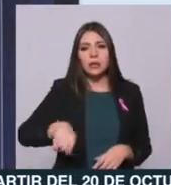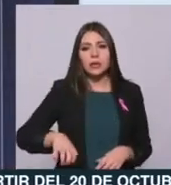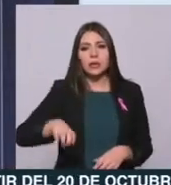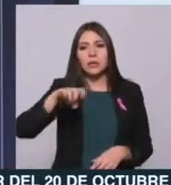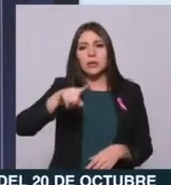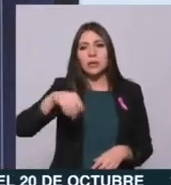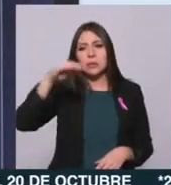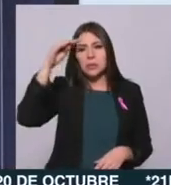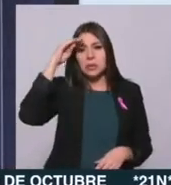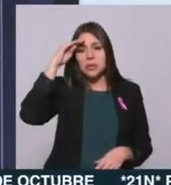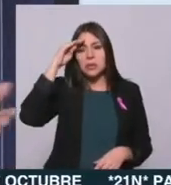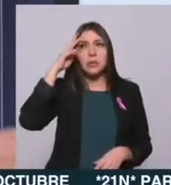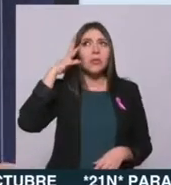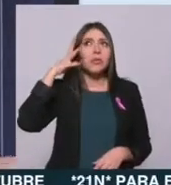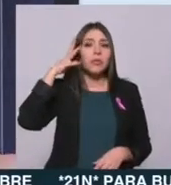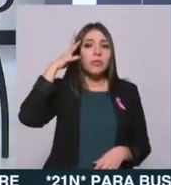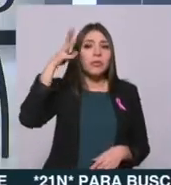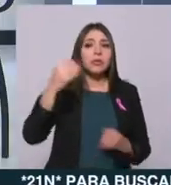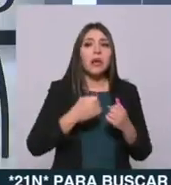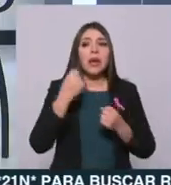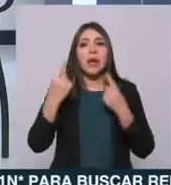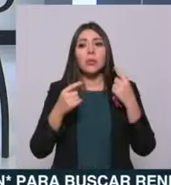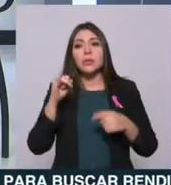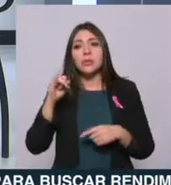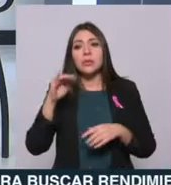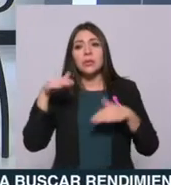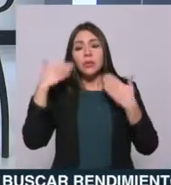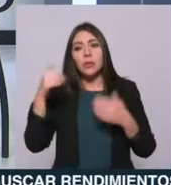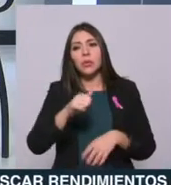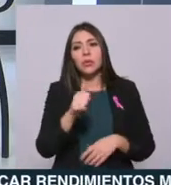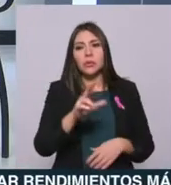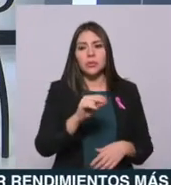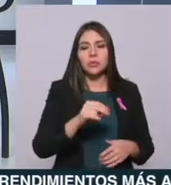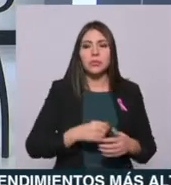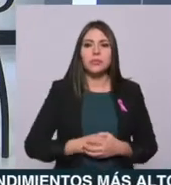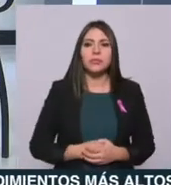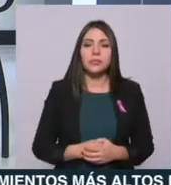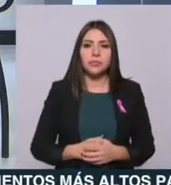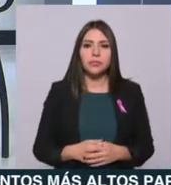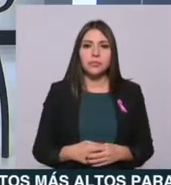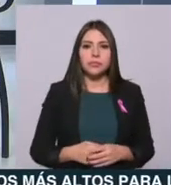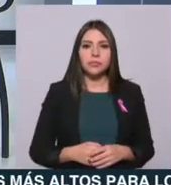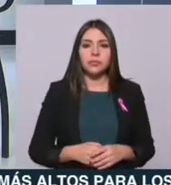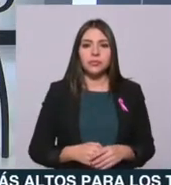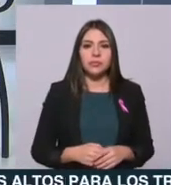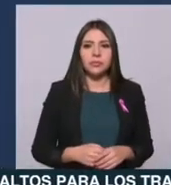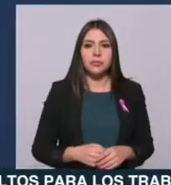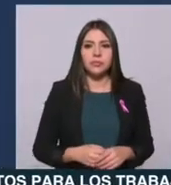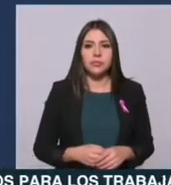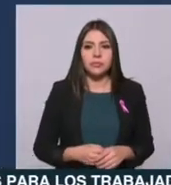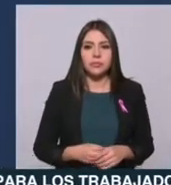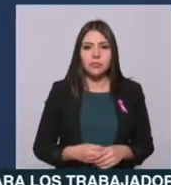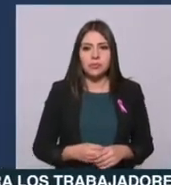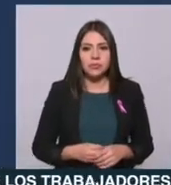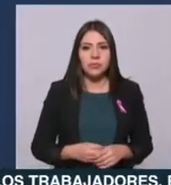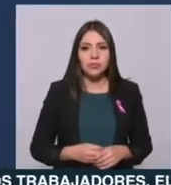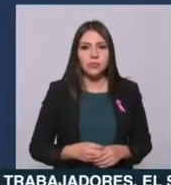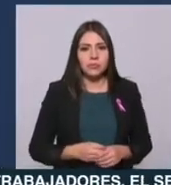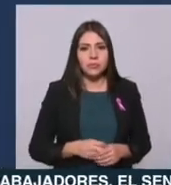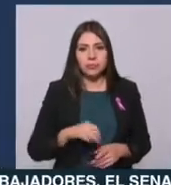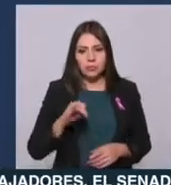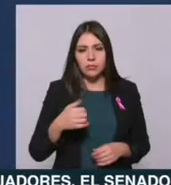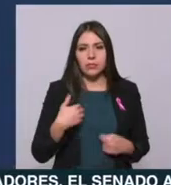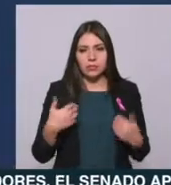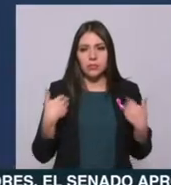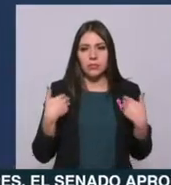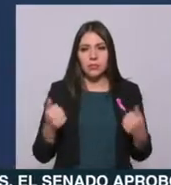todos pensamos que vamos para allá, algunos llegaremos, otros no tanto. Sí, fíjate que a mí me gusta enfocar, desde luego que entiendo la enorme